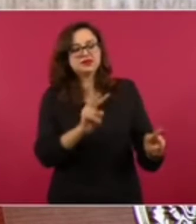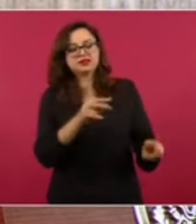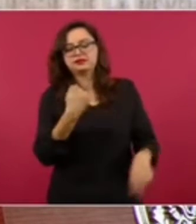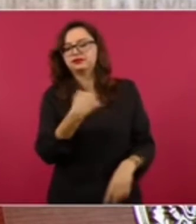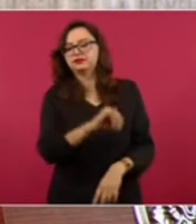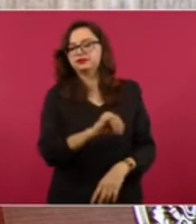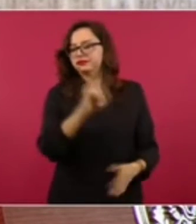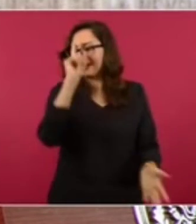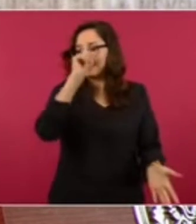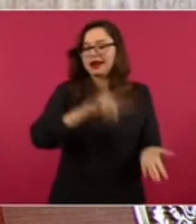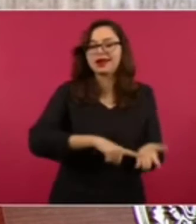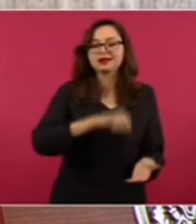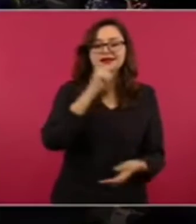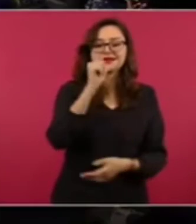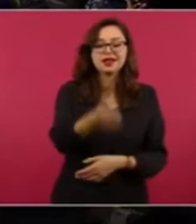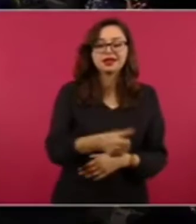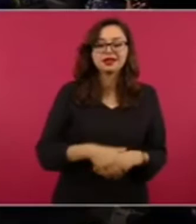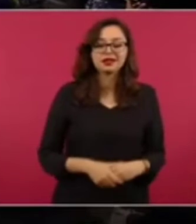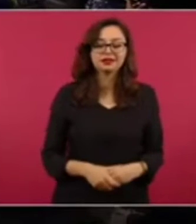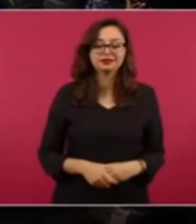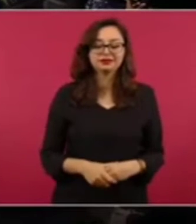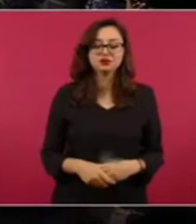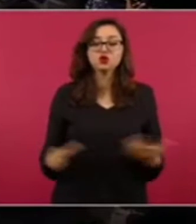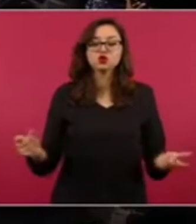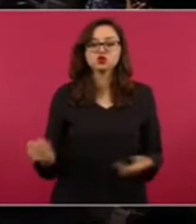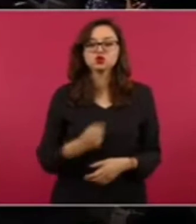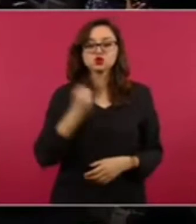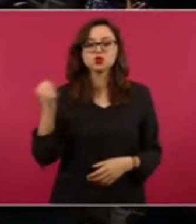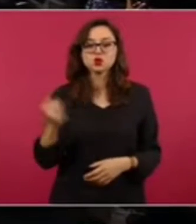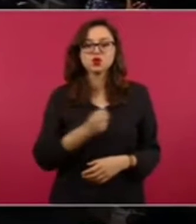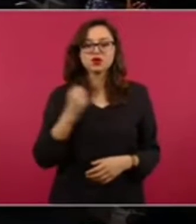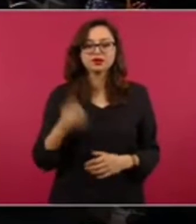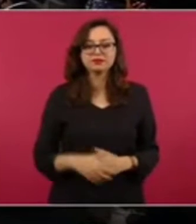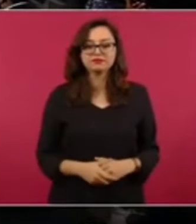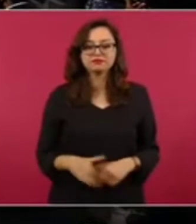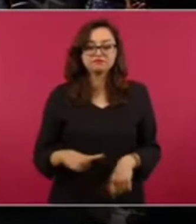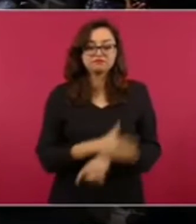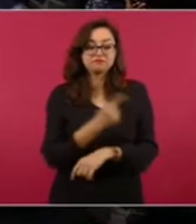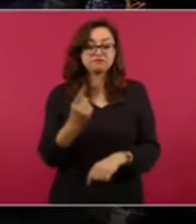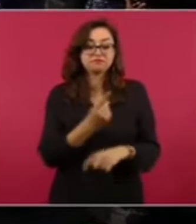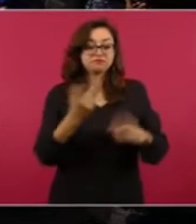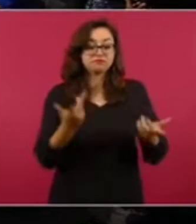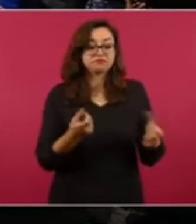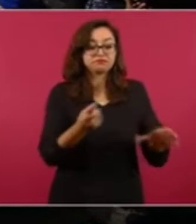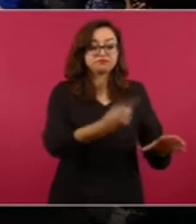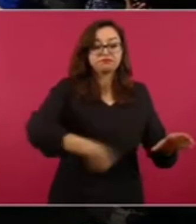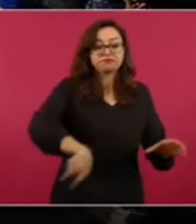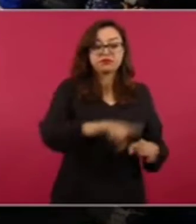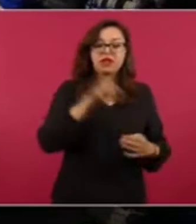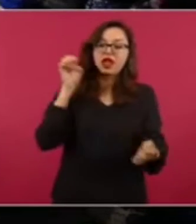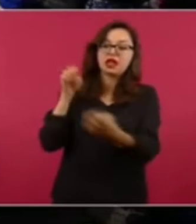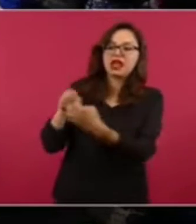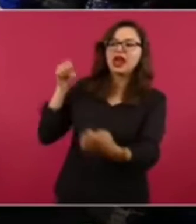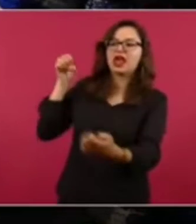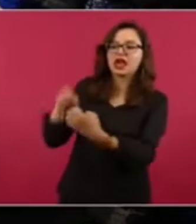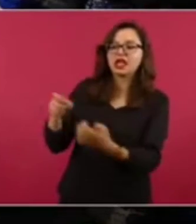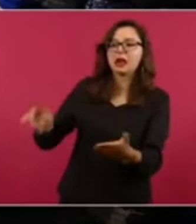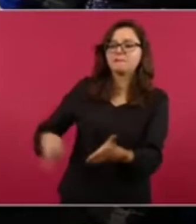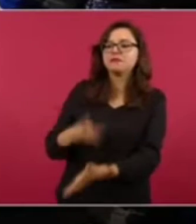porque pues al pueblo lo pueden engañar una vez, 2 veces, pero no pueden engañar todo el tiempo.